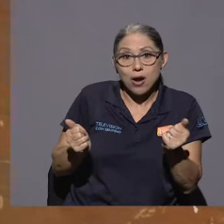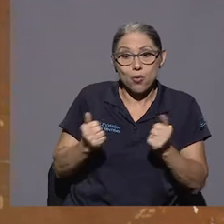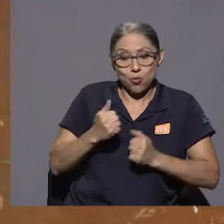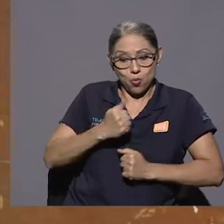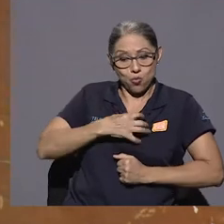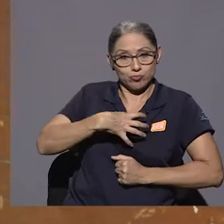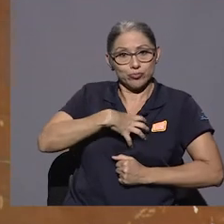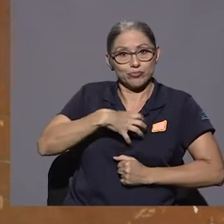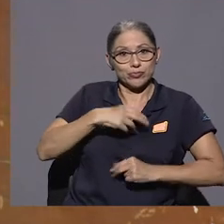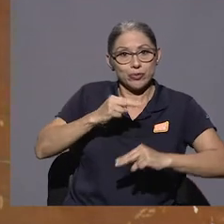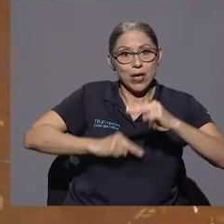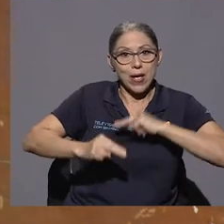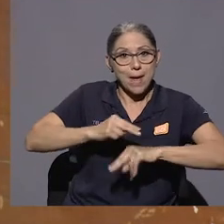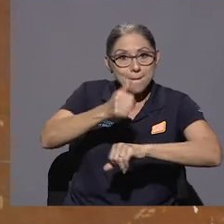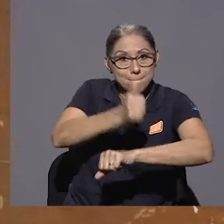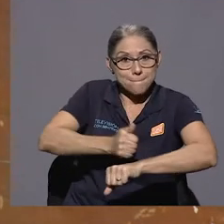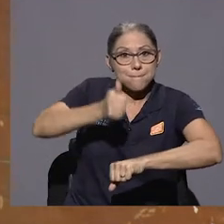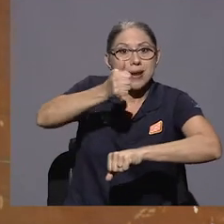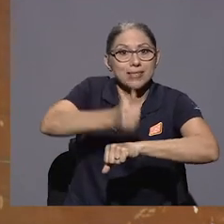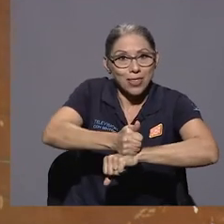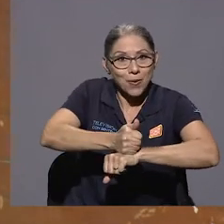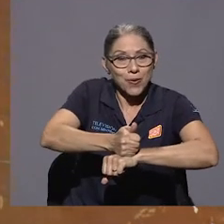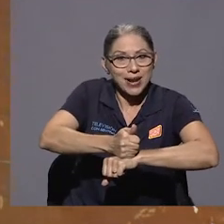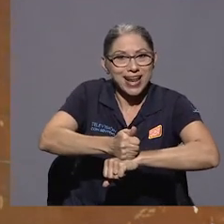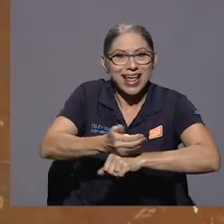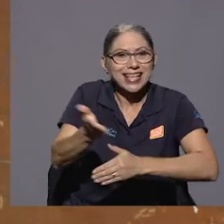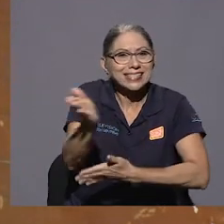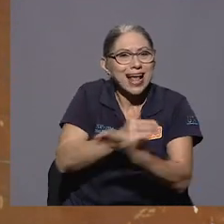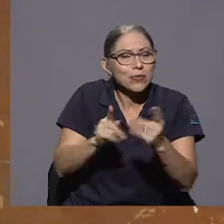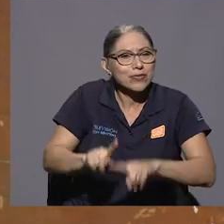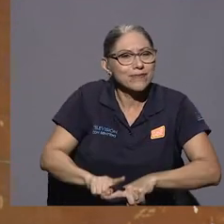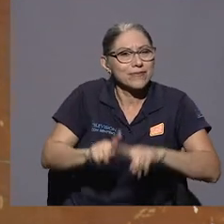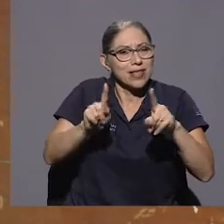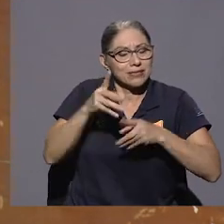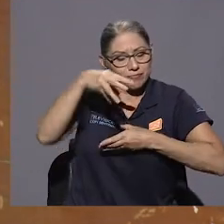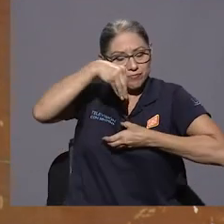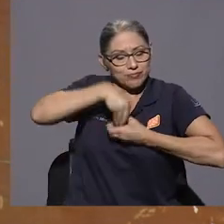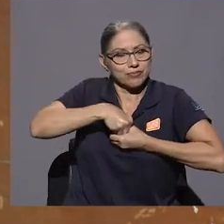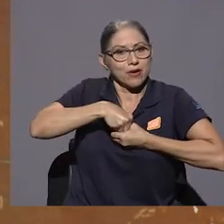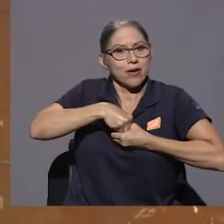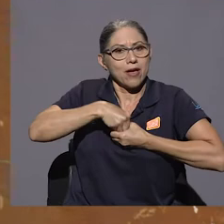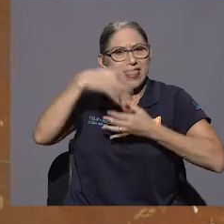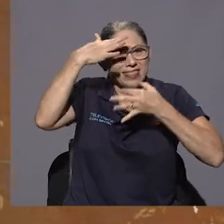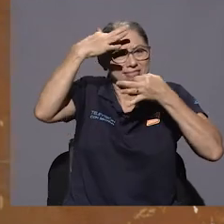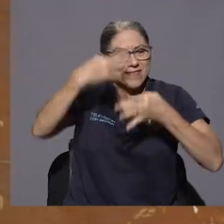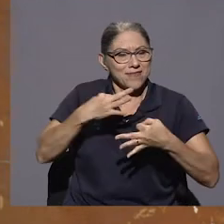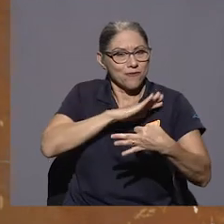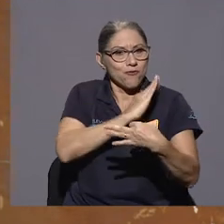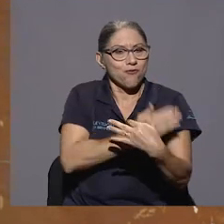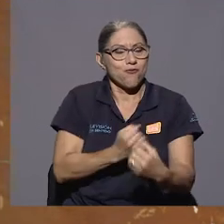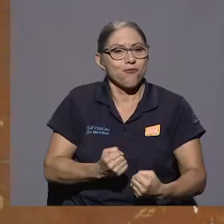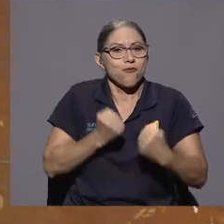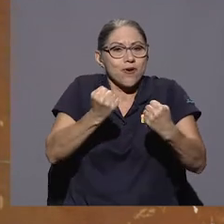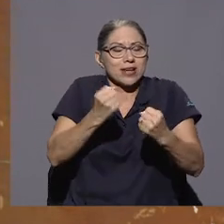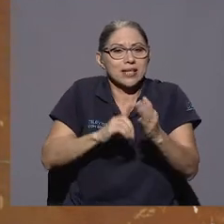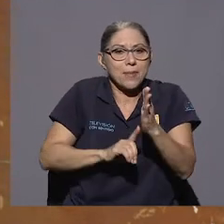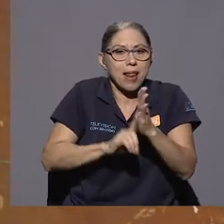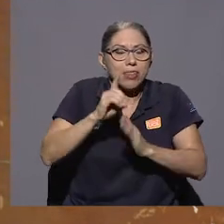te revela otra parte de vos, algún grado de la determinación y la fuerza que uno tiene para desarrollar algunos